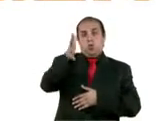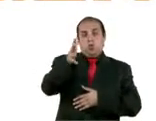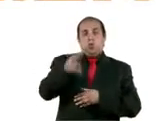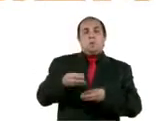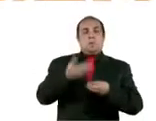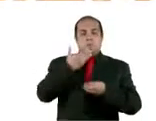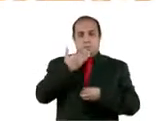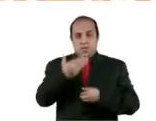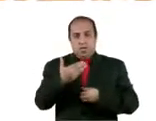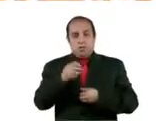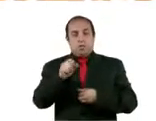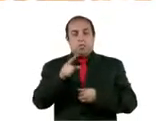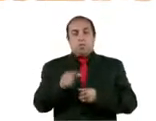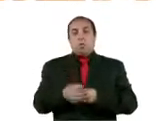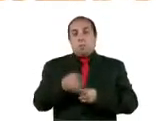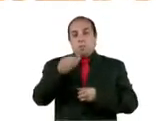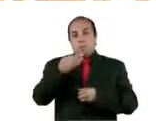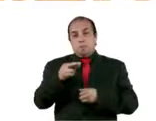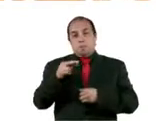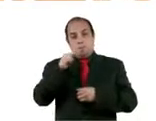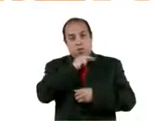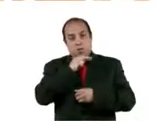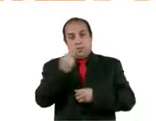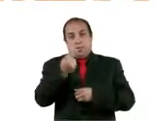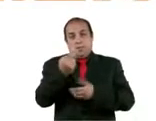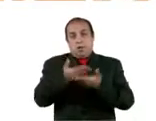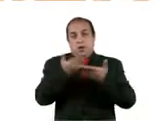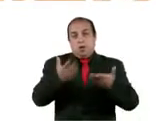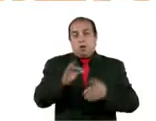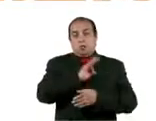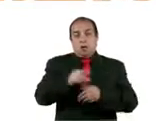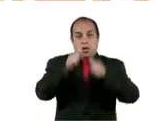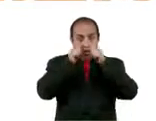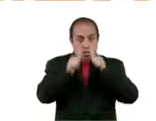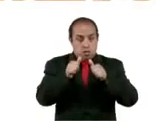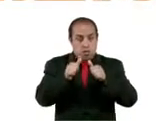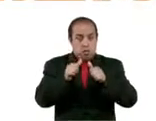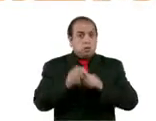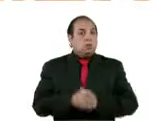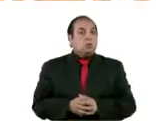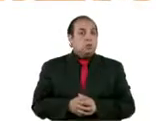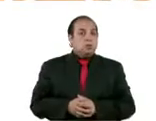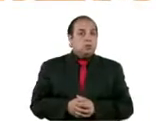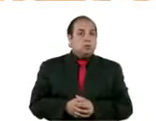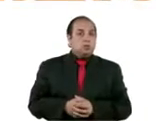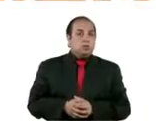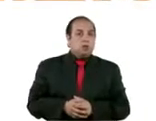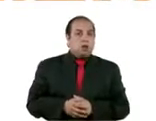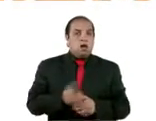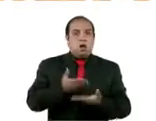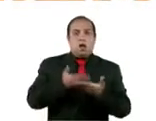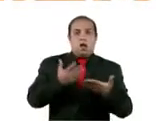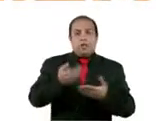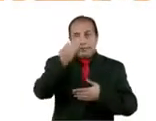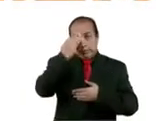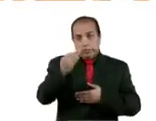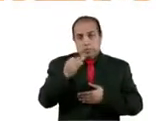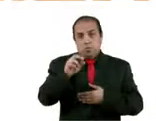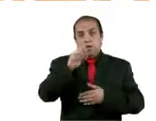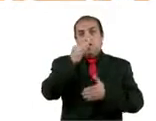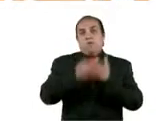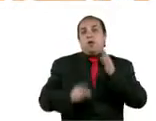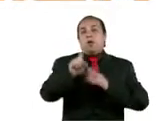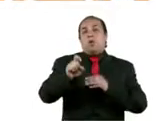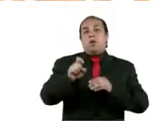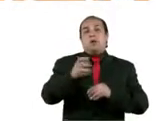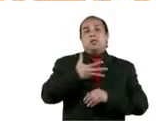corto plazo también, lo que se requiere ahora, que nos va a permitir atender inclusive momentos de sequía tan difíciles como los que hemos